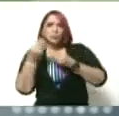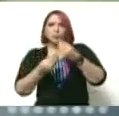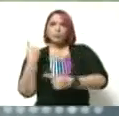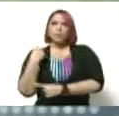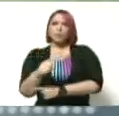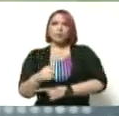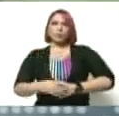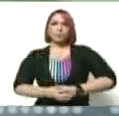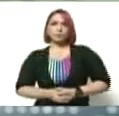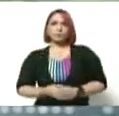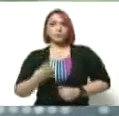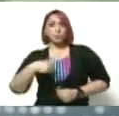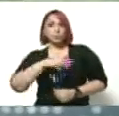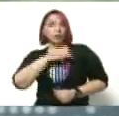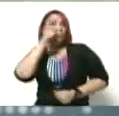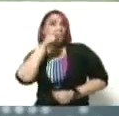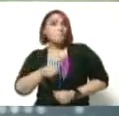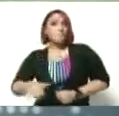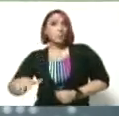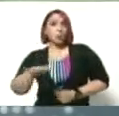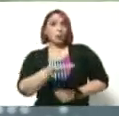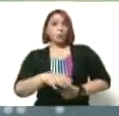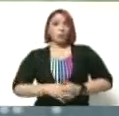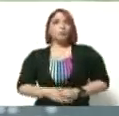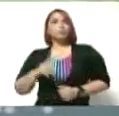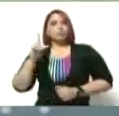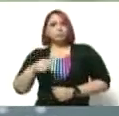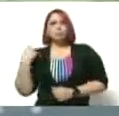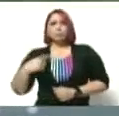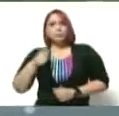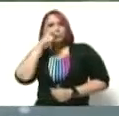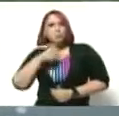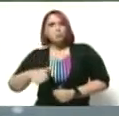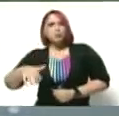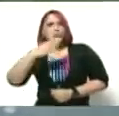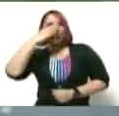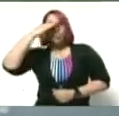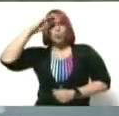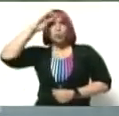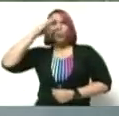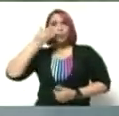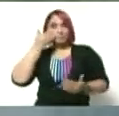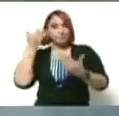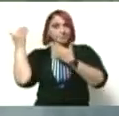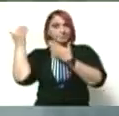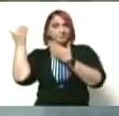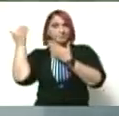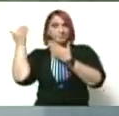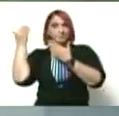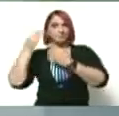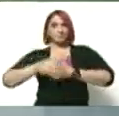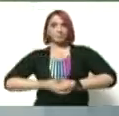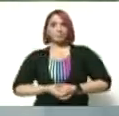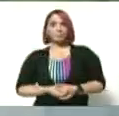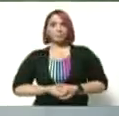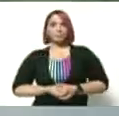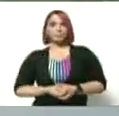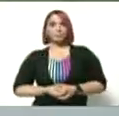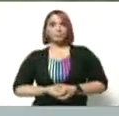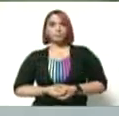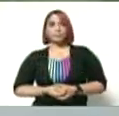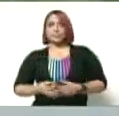en nuestro pueblo el impacto que ha tenido en el pueblo de cuba ahí están los dos gigantes qué